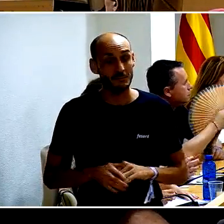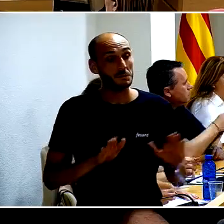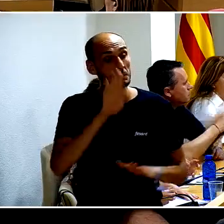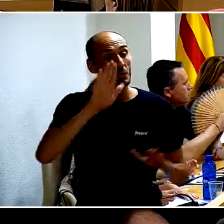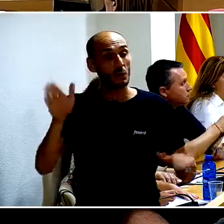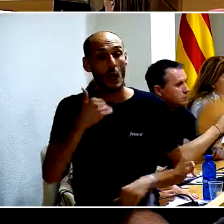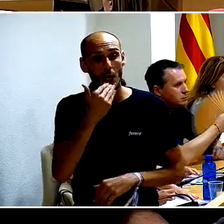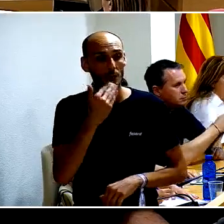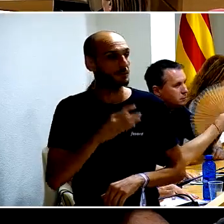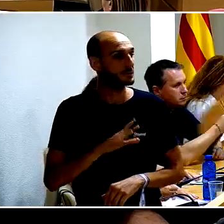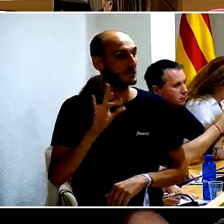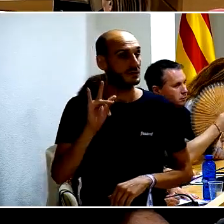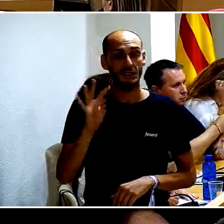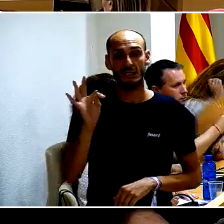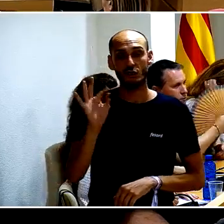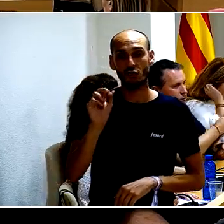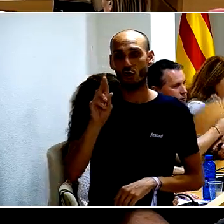Alberto Torralba, pues.